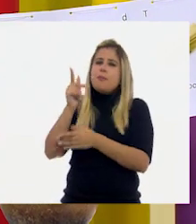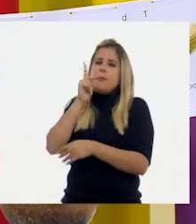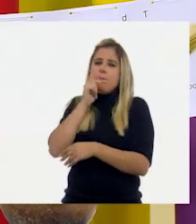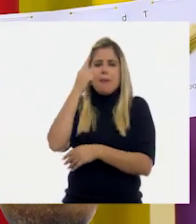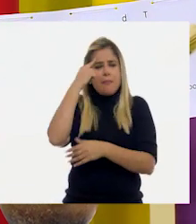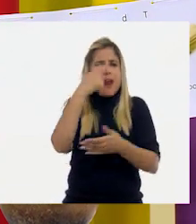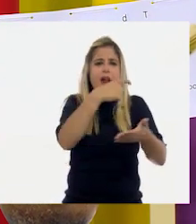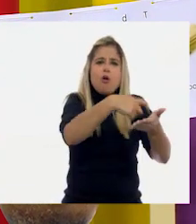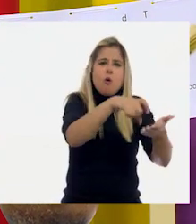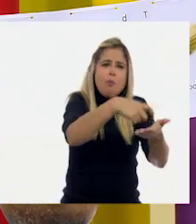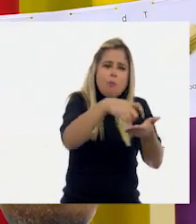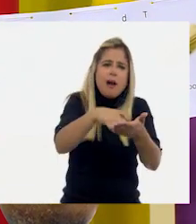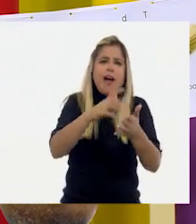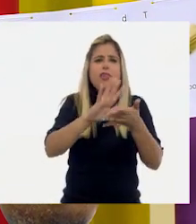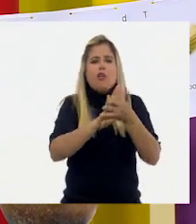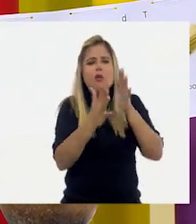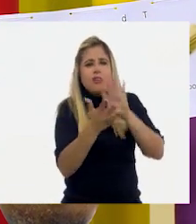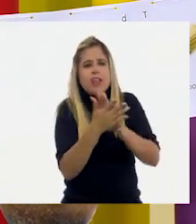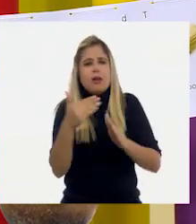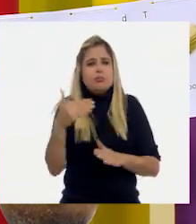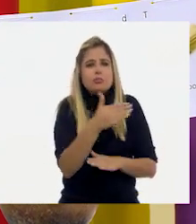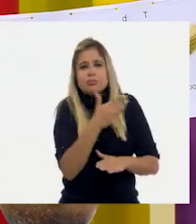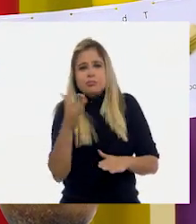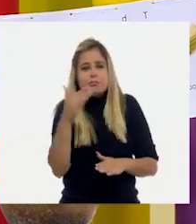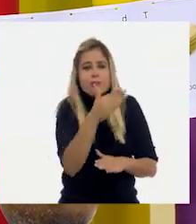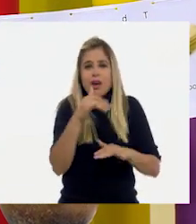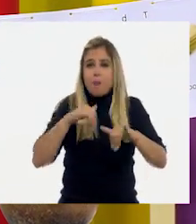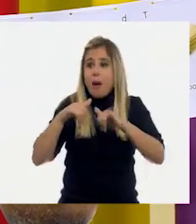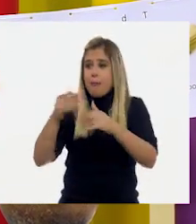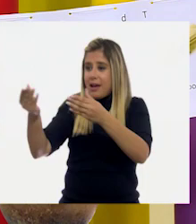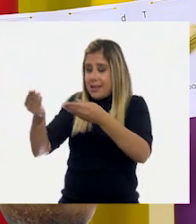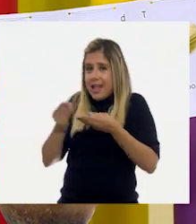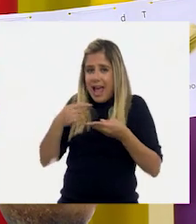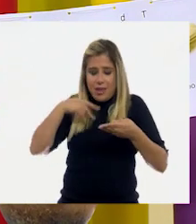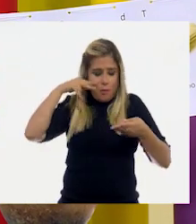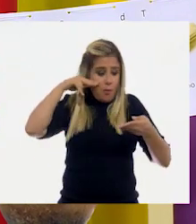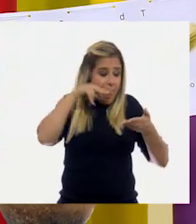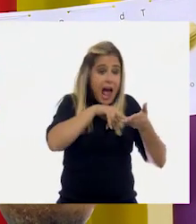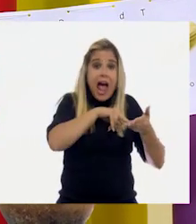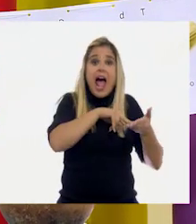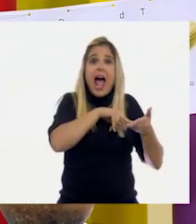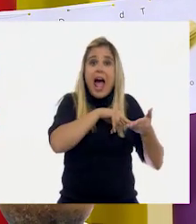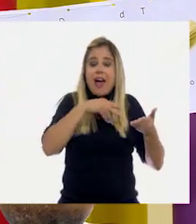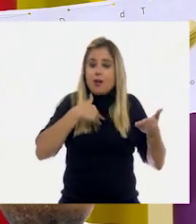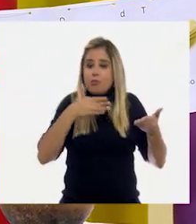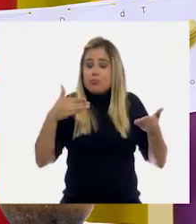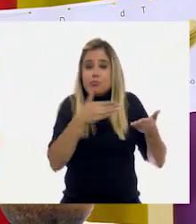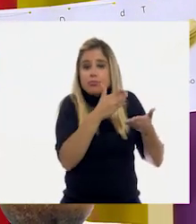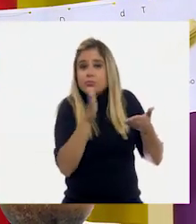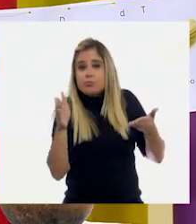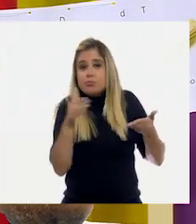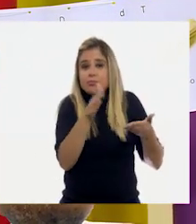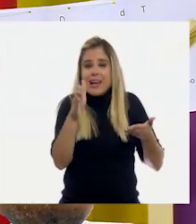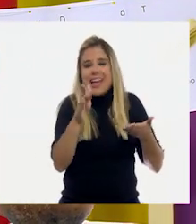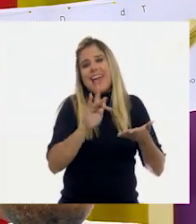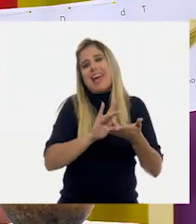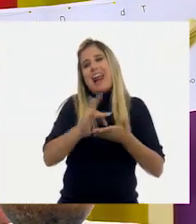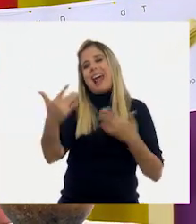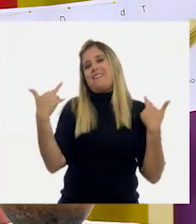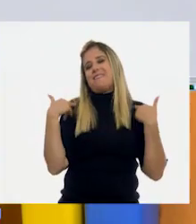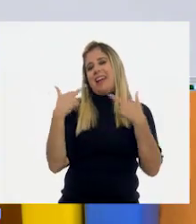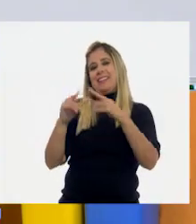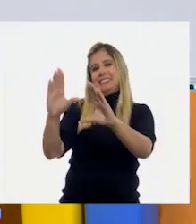ir a comprar a lo mejor tortillas o algo así, que nos dan el croquis, nosotros acabamos de aprender a leerlo y eso fue gracias a usted,